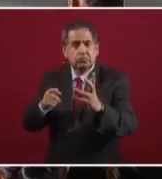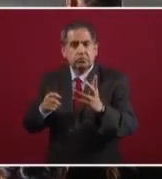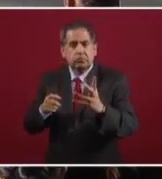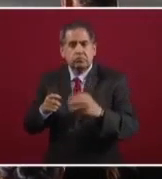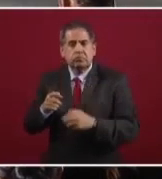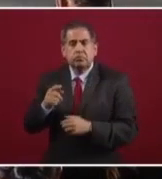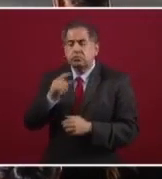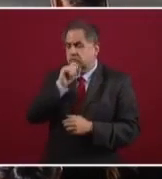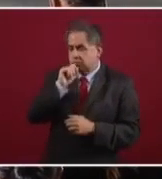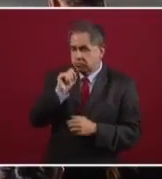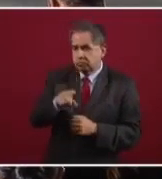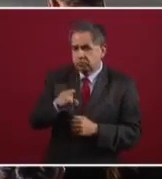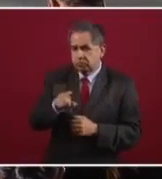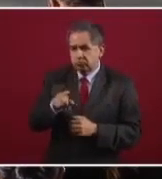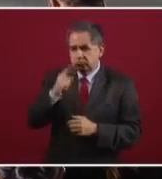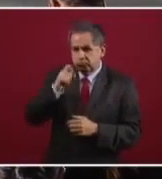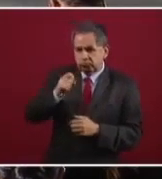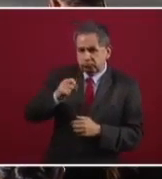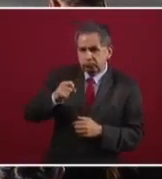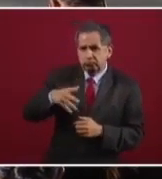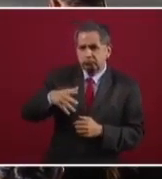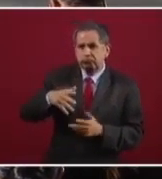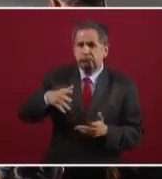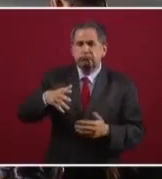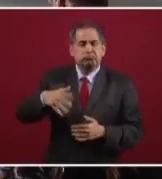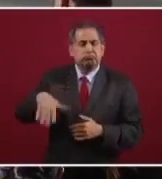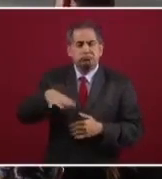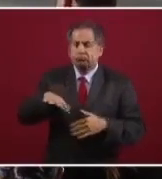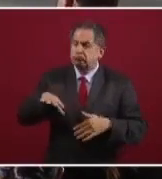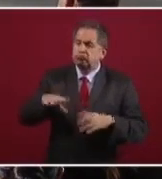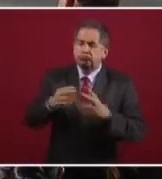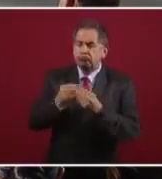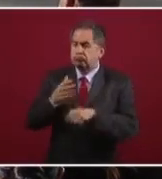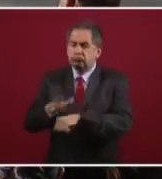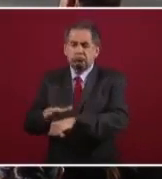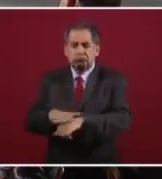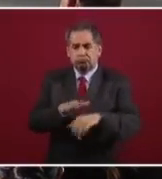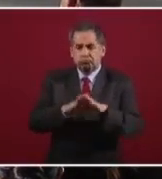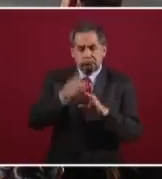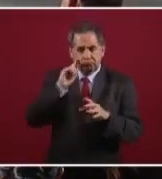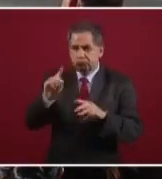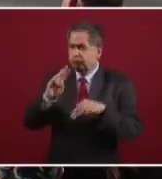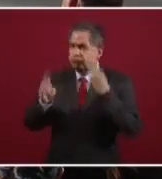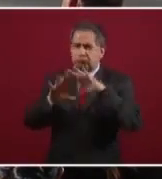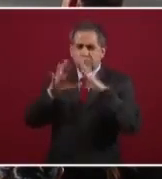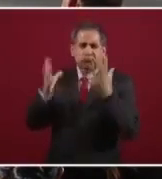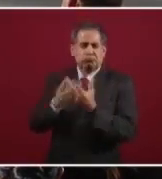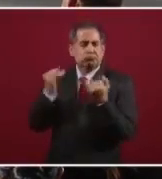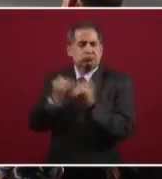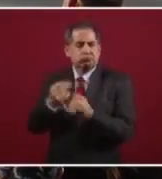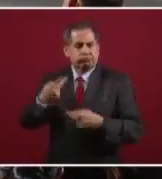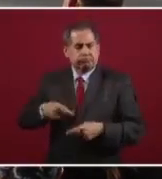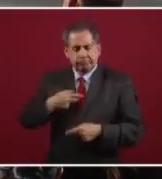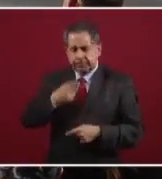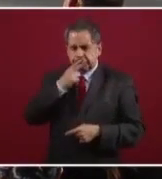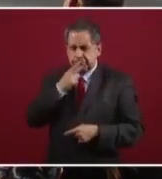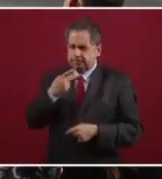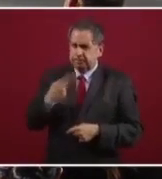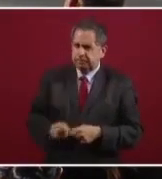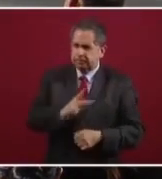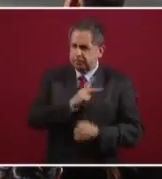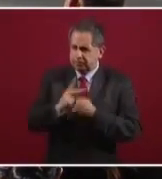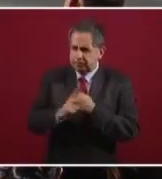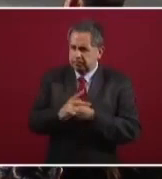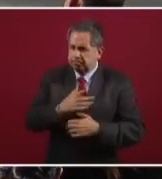Y ellos también están buscando ser alentados. En todo nuestro hemisferio hay patriotas jóvenes